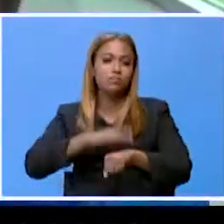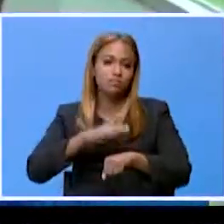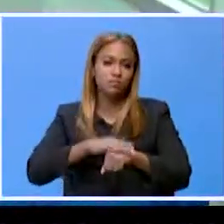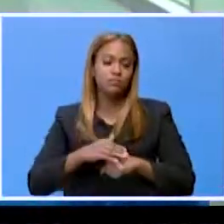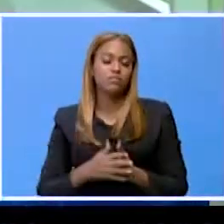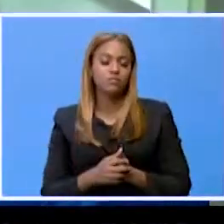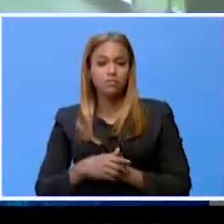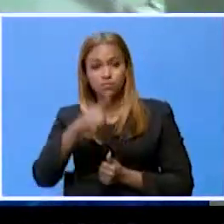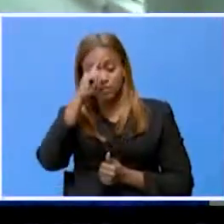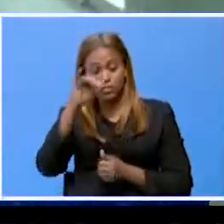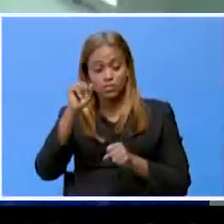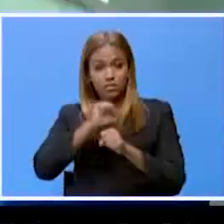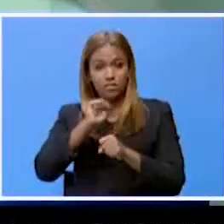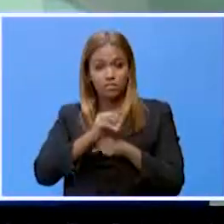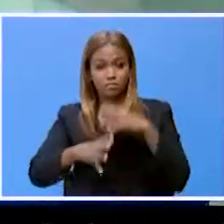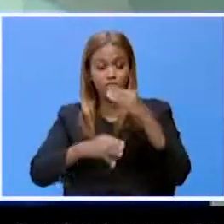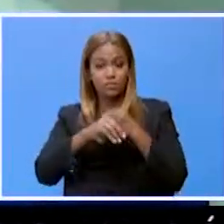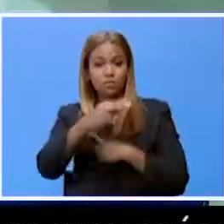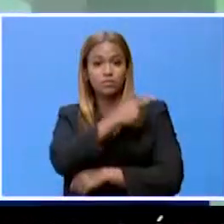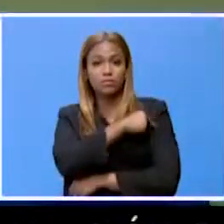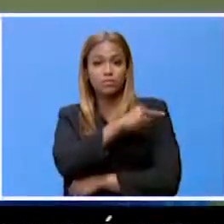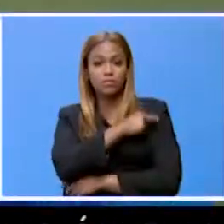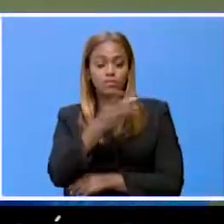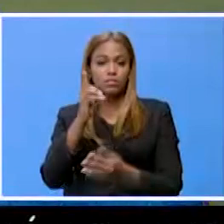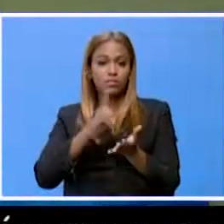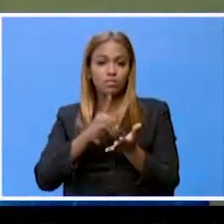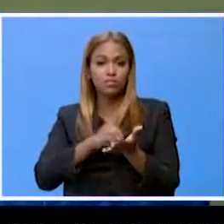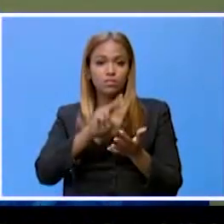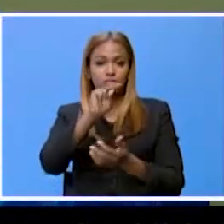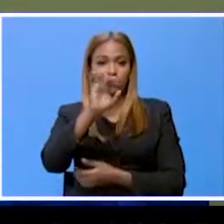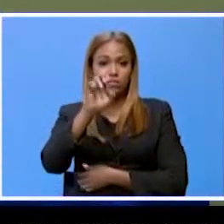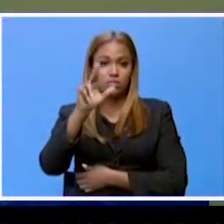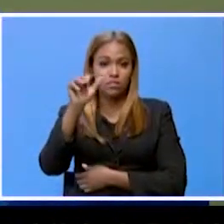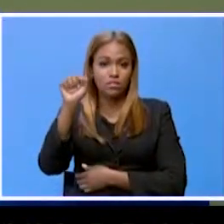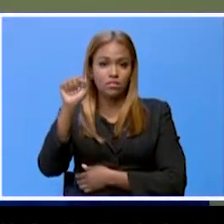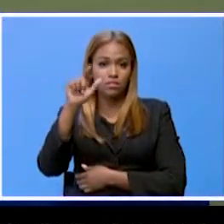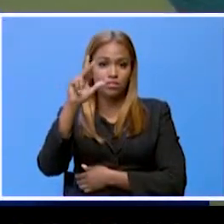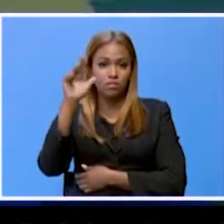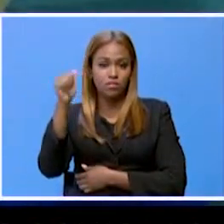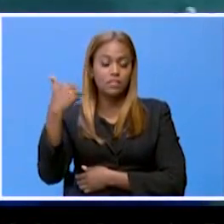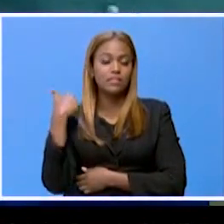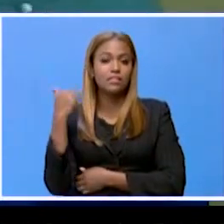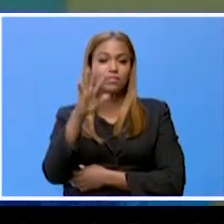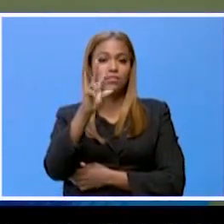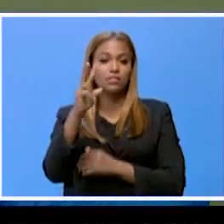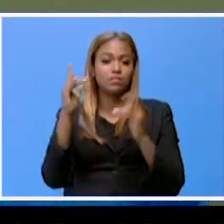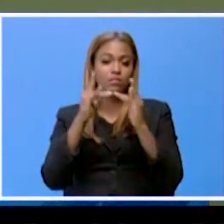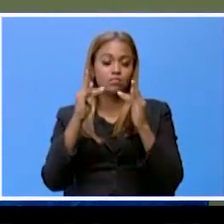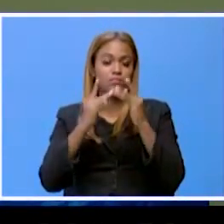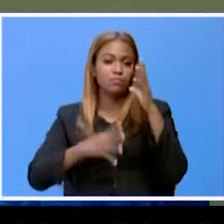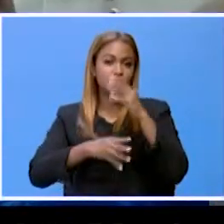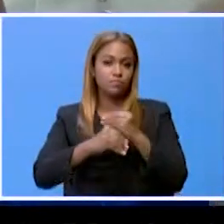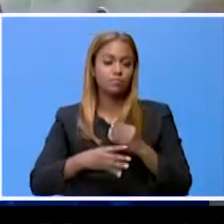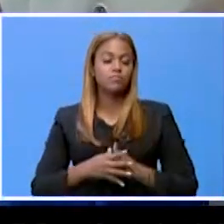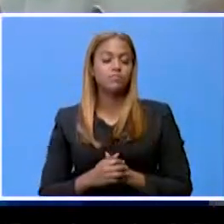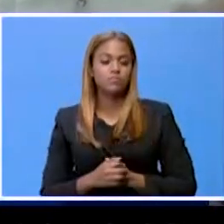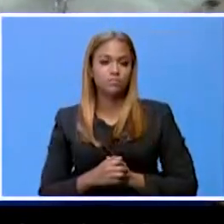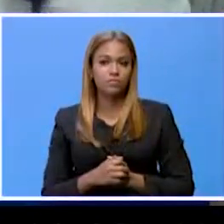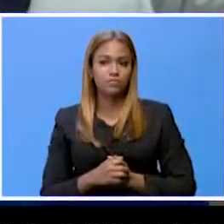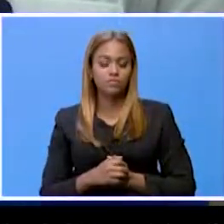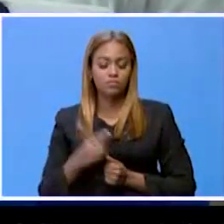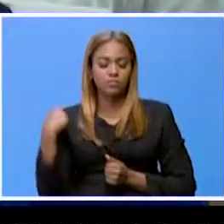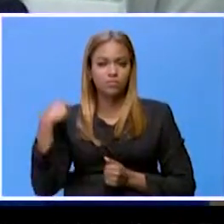Para este operativo, además, el Hospital Traumatológico Dr. Ney Arias Lora cuenta con 52 camas adicionales. Nosotros